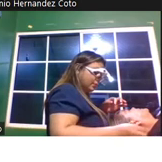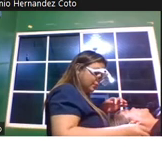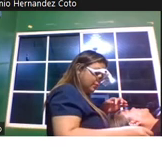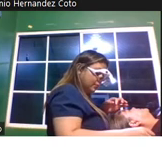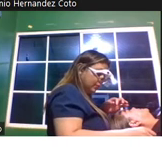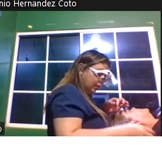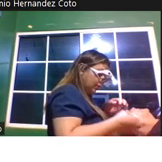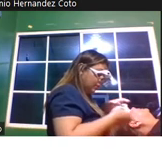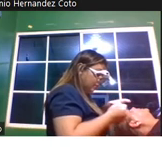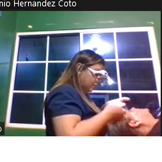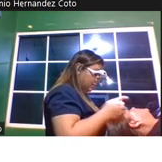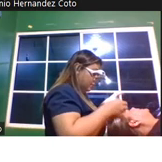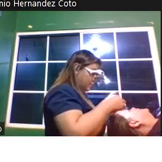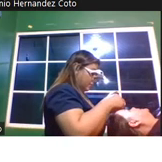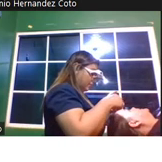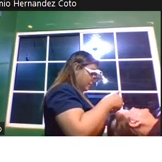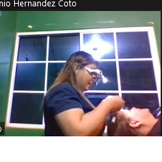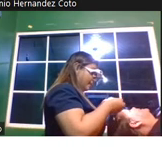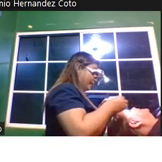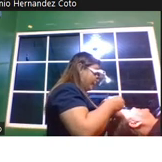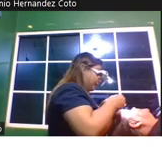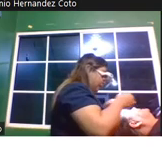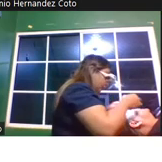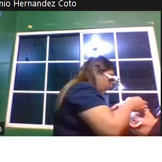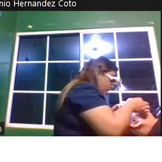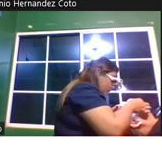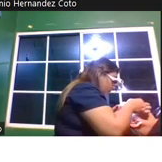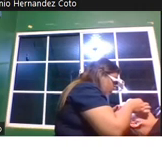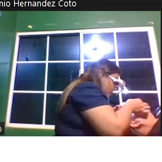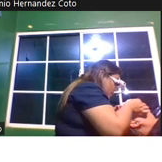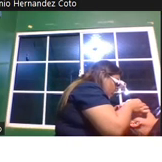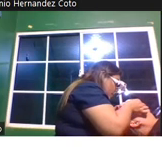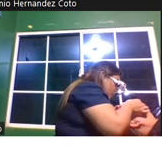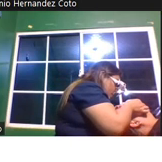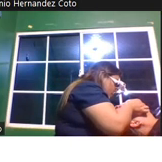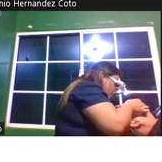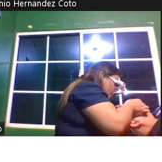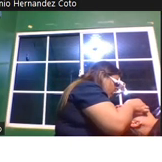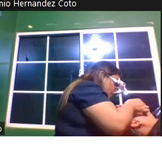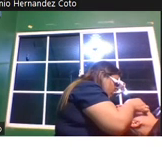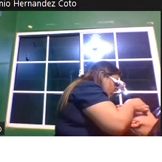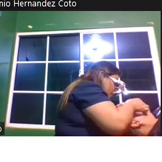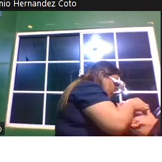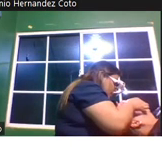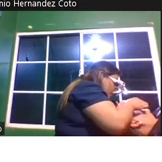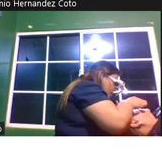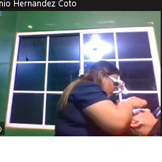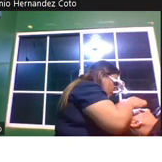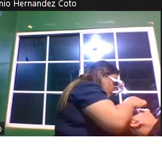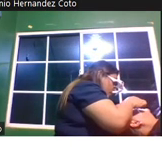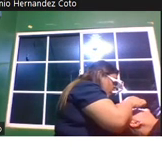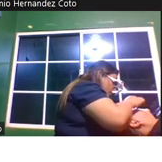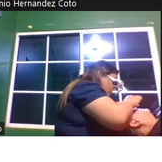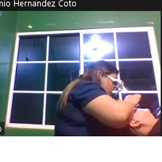insólita, ¿verdad? Insólita. La toma de decisión no fue tomada con un instrumento, fue tomada inferencialmente. Entonces,